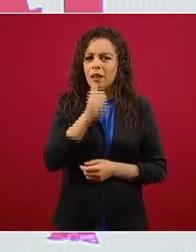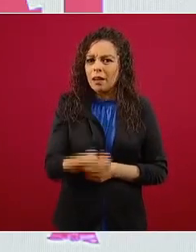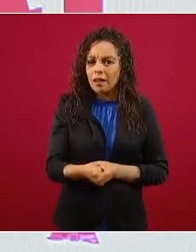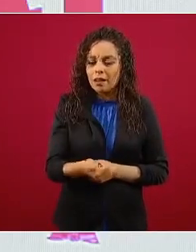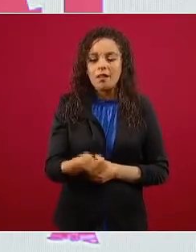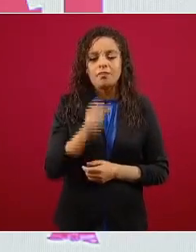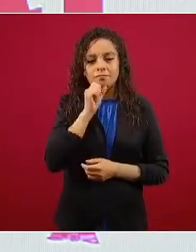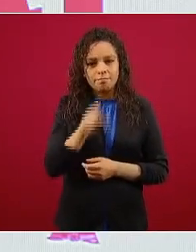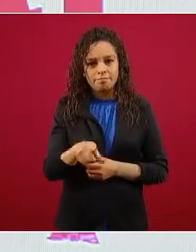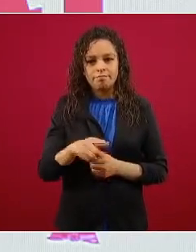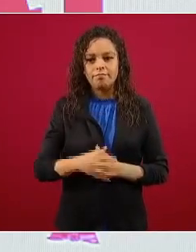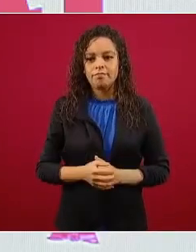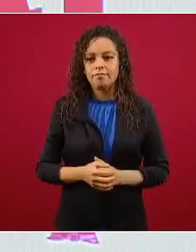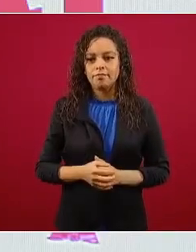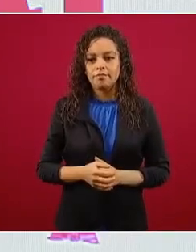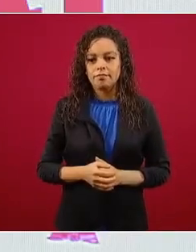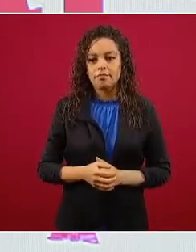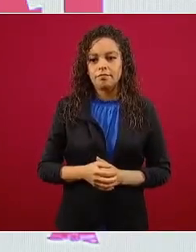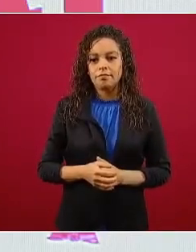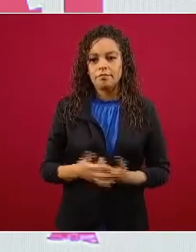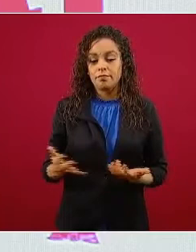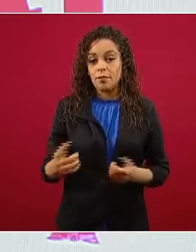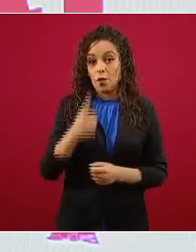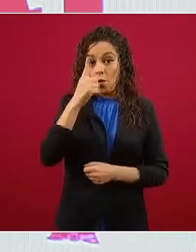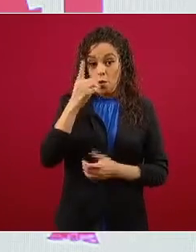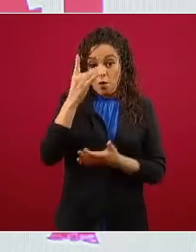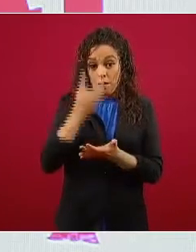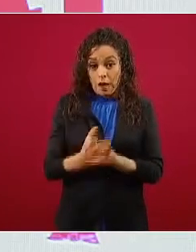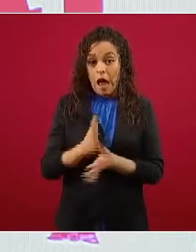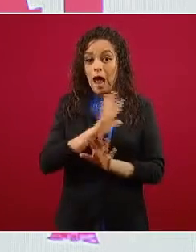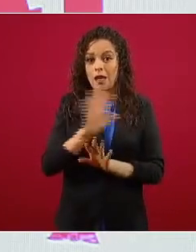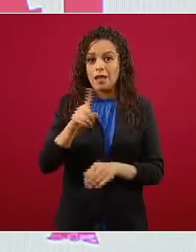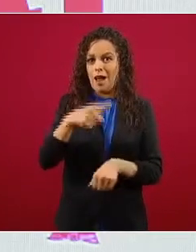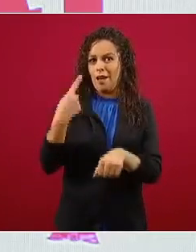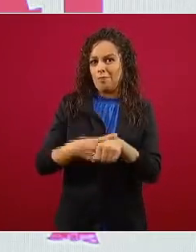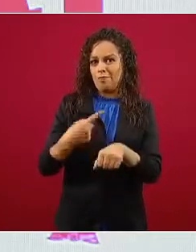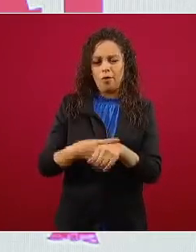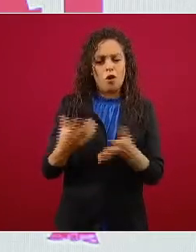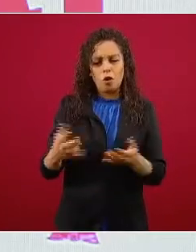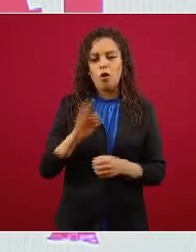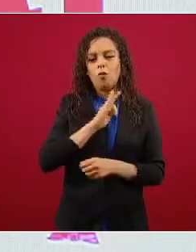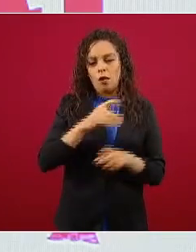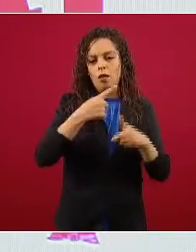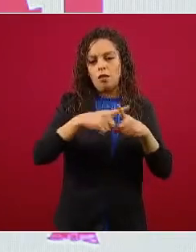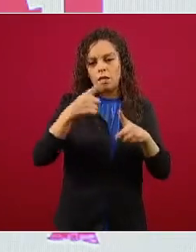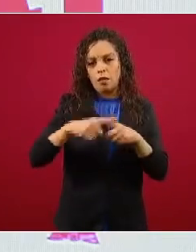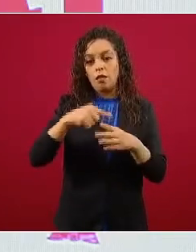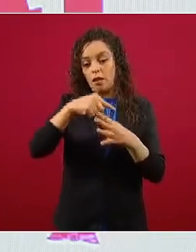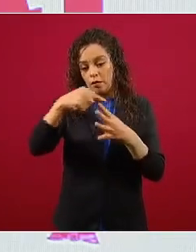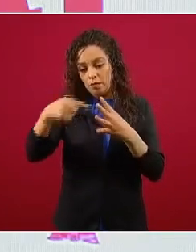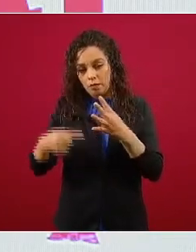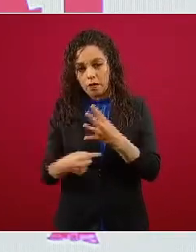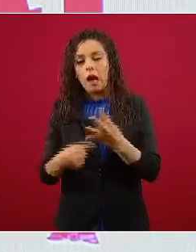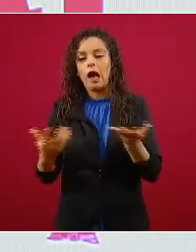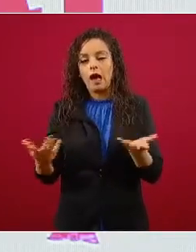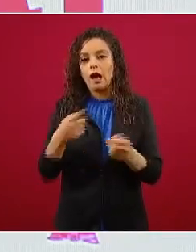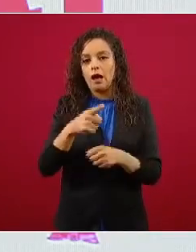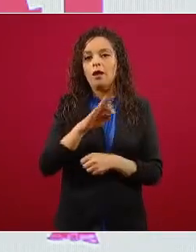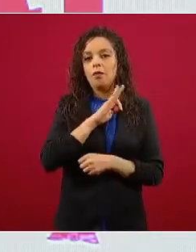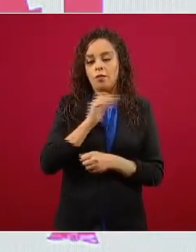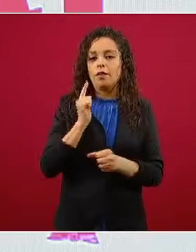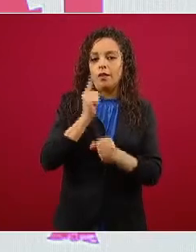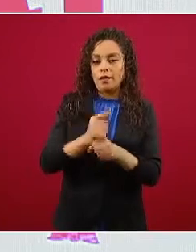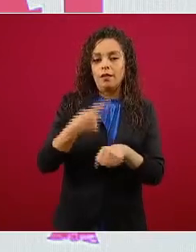sí mismo ya representa COVID, pero hay que considerar estos. Las poblaciones de riesgo son personas adultas